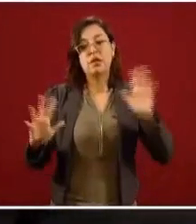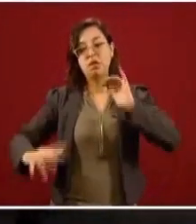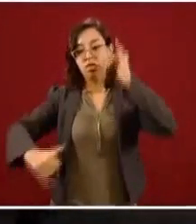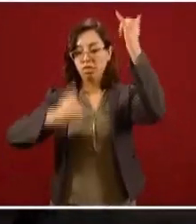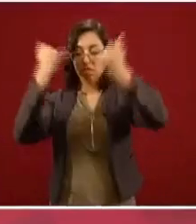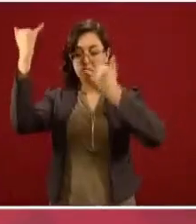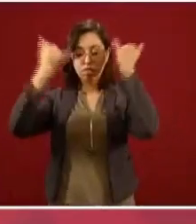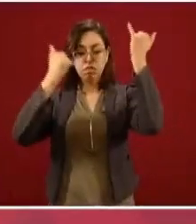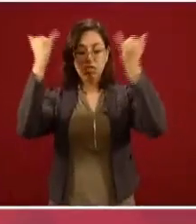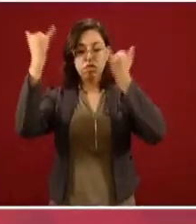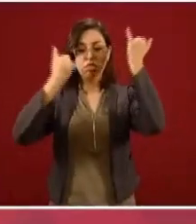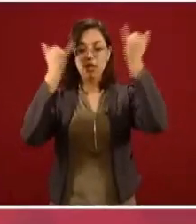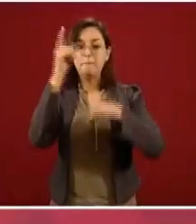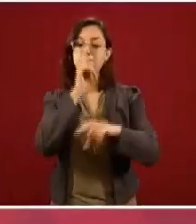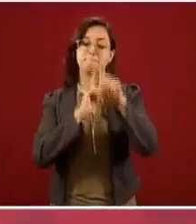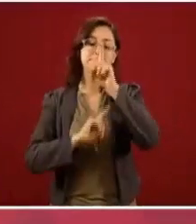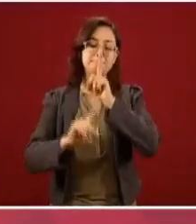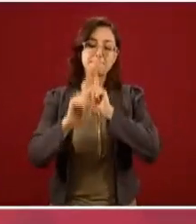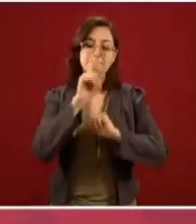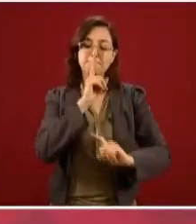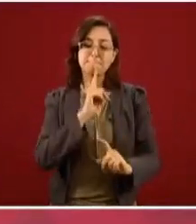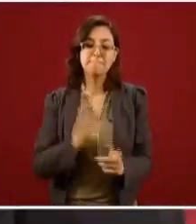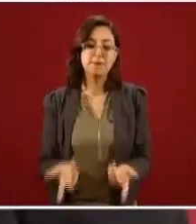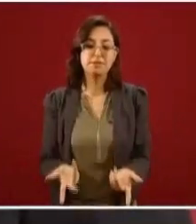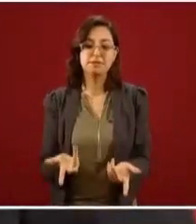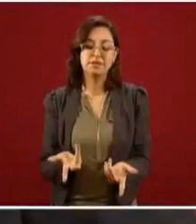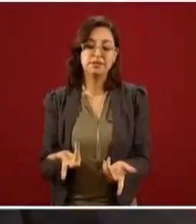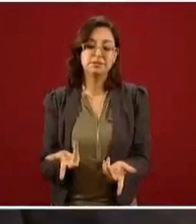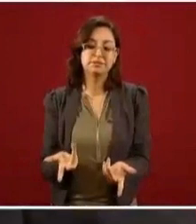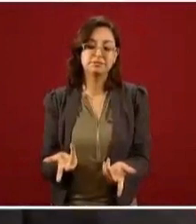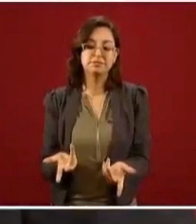inventan, o sea, difaman